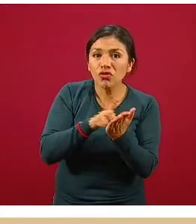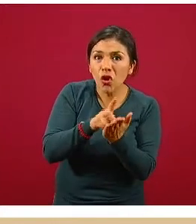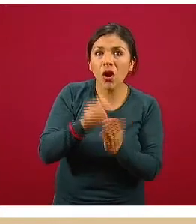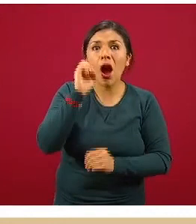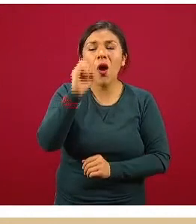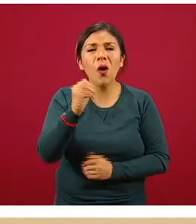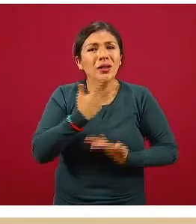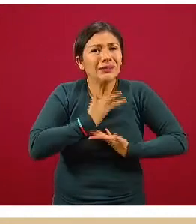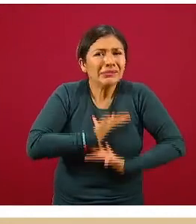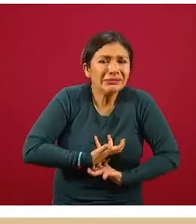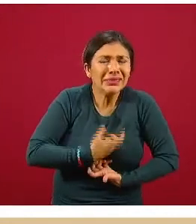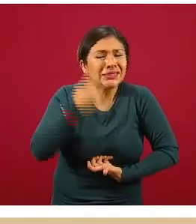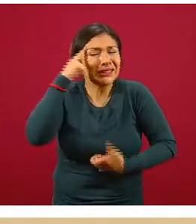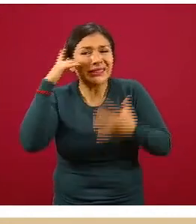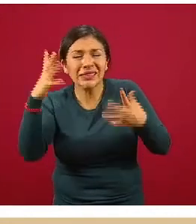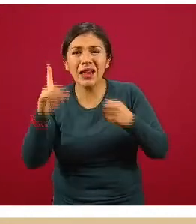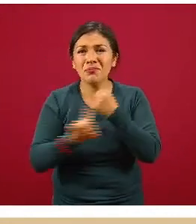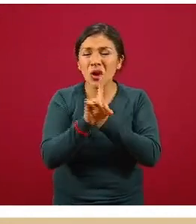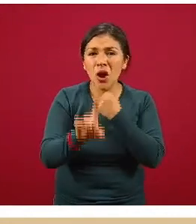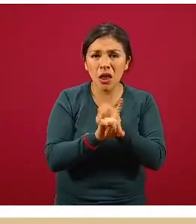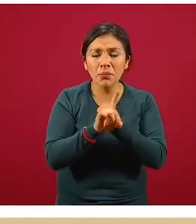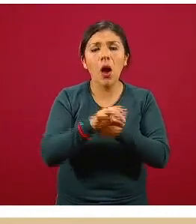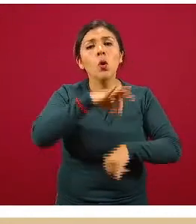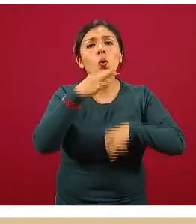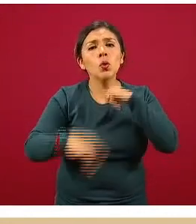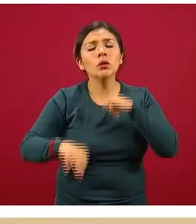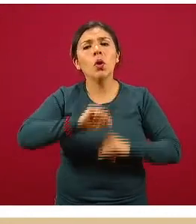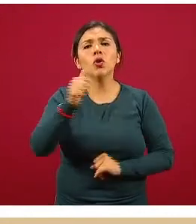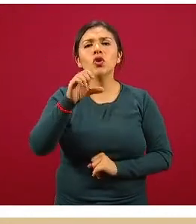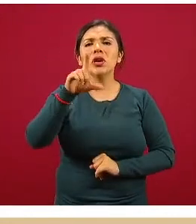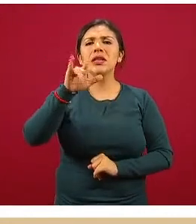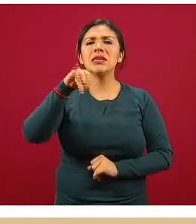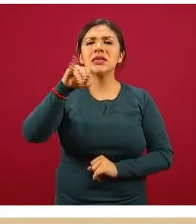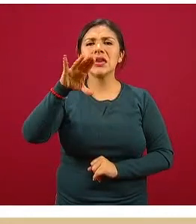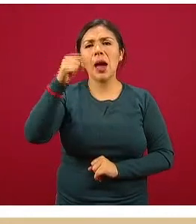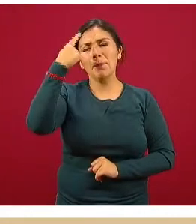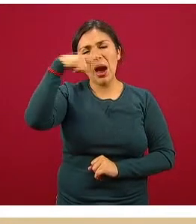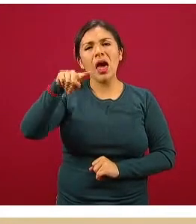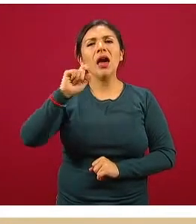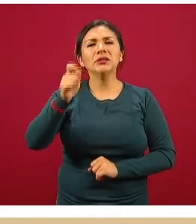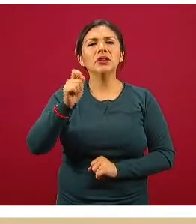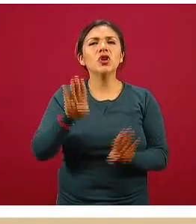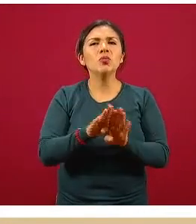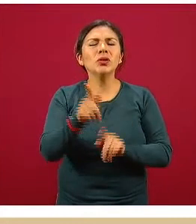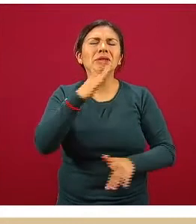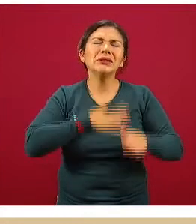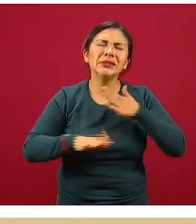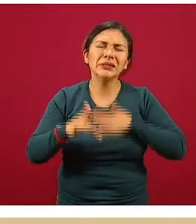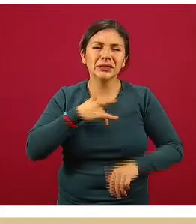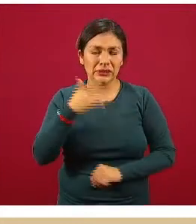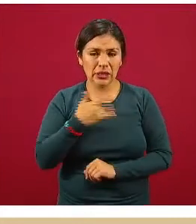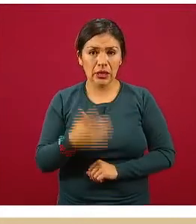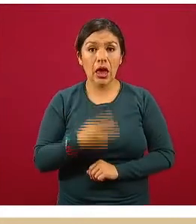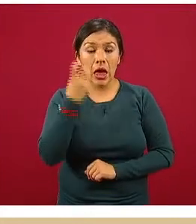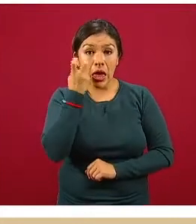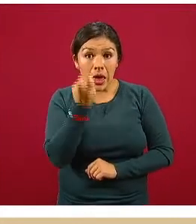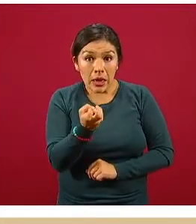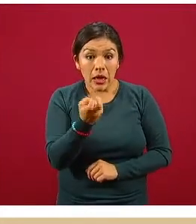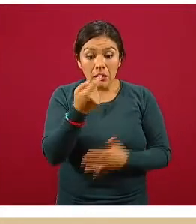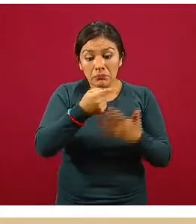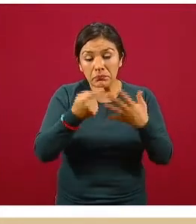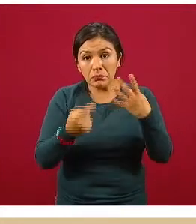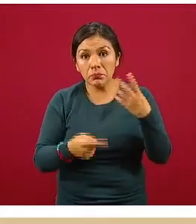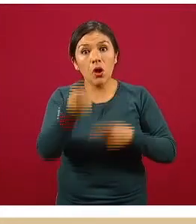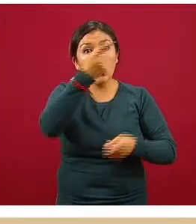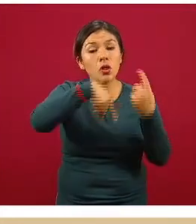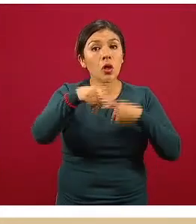ansiedad, depresión y somatización, y por último la clínica de burnout o estrés postraumático o fatiga por compasión. Y la ruta es que el